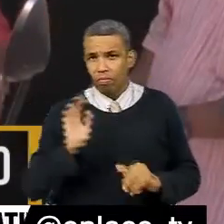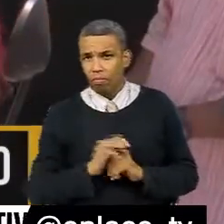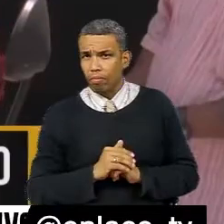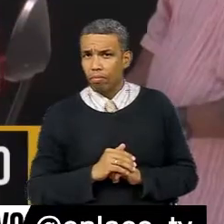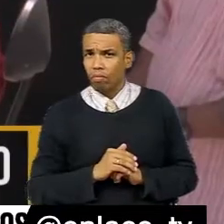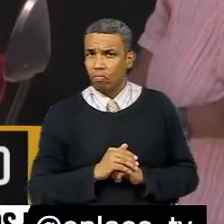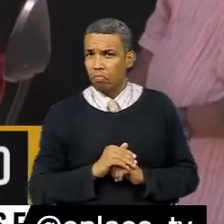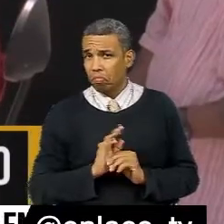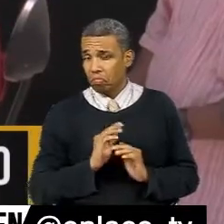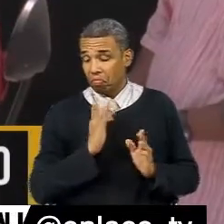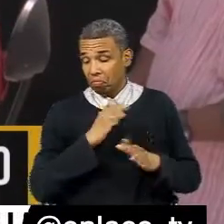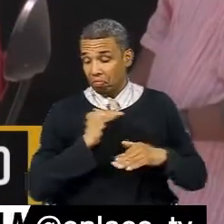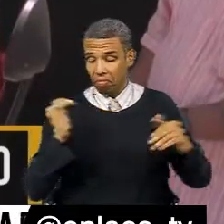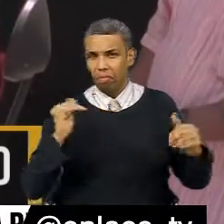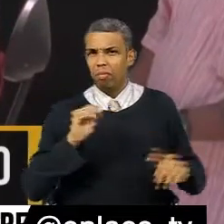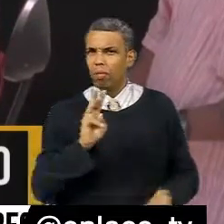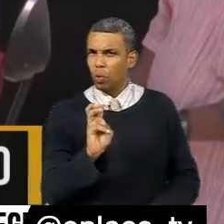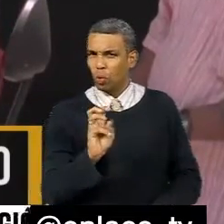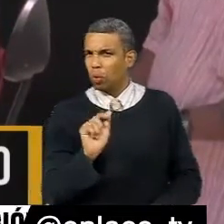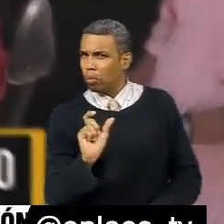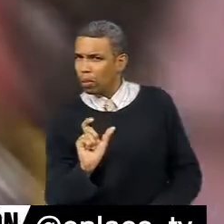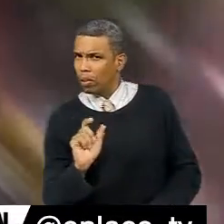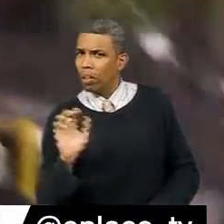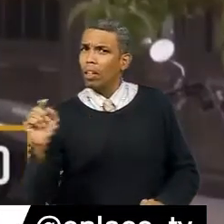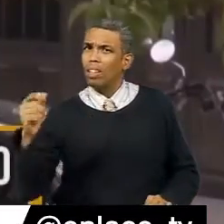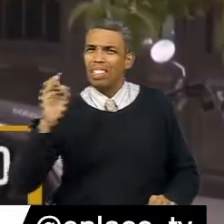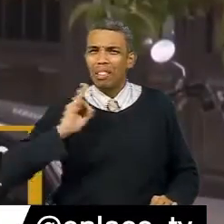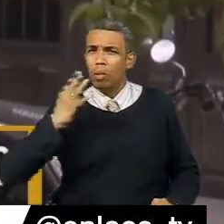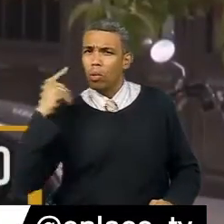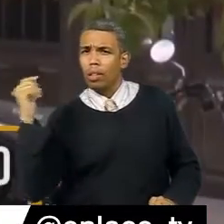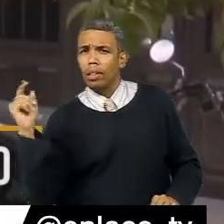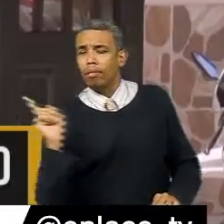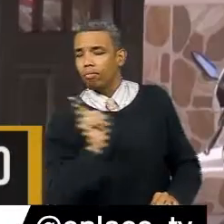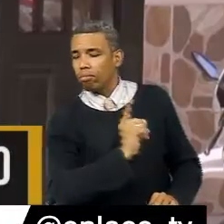media, él pasaba y no pasó.